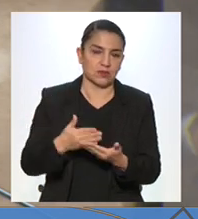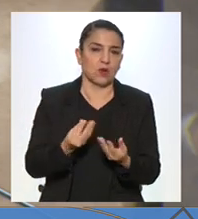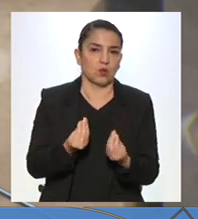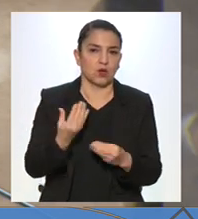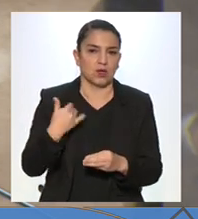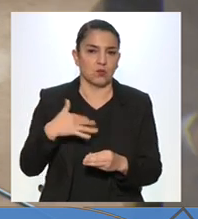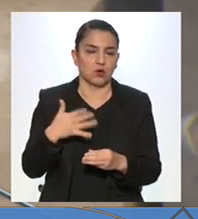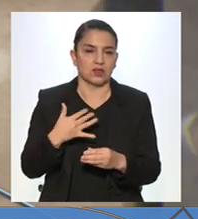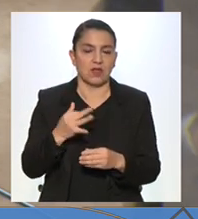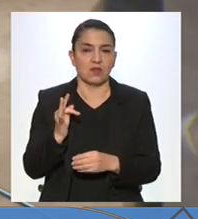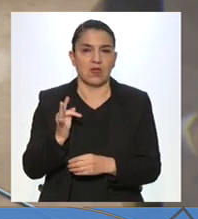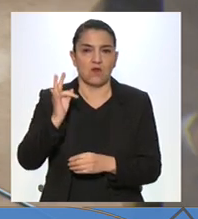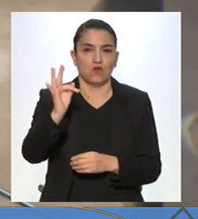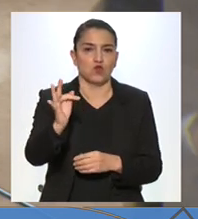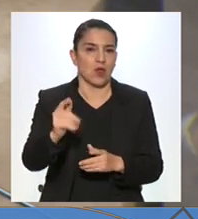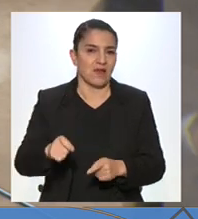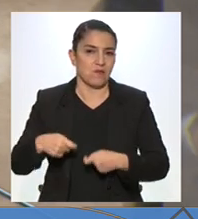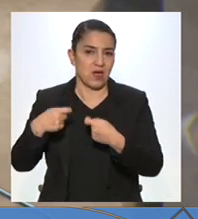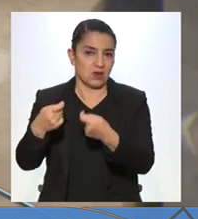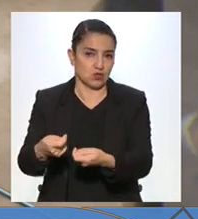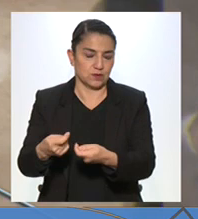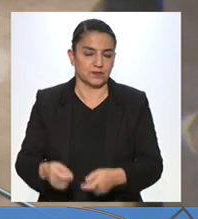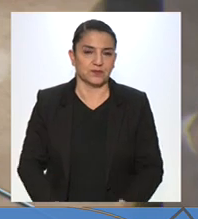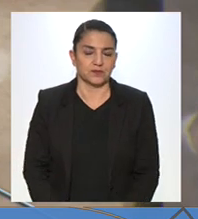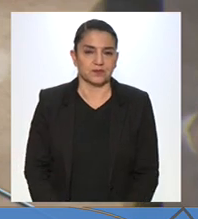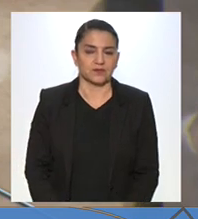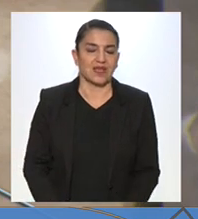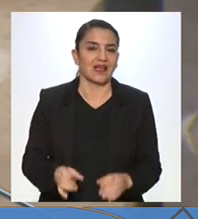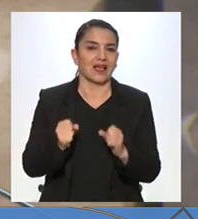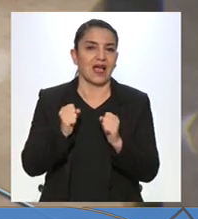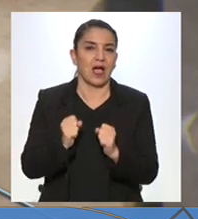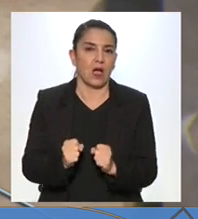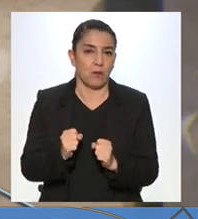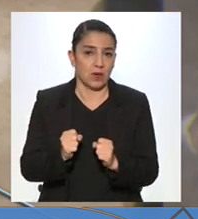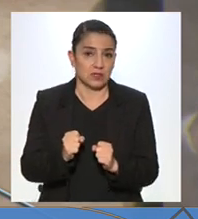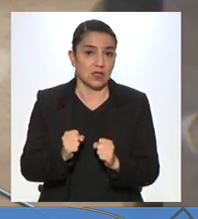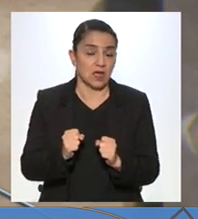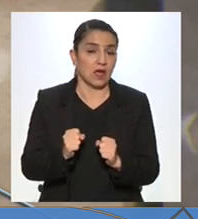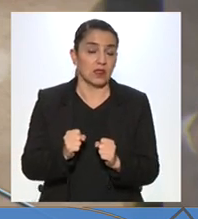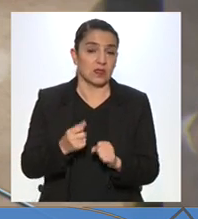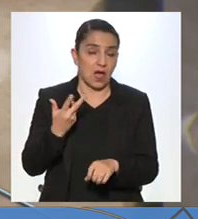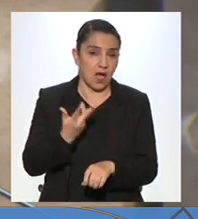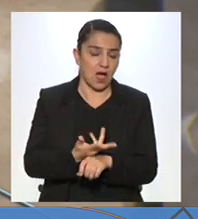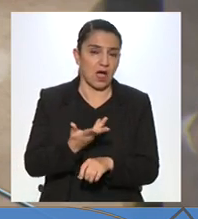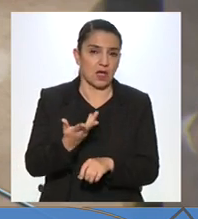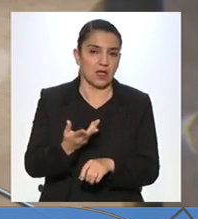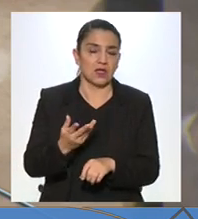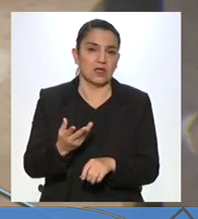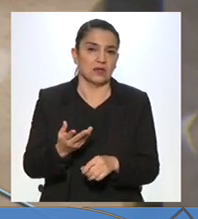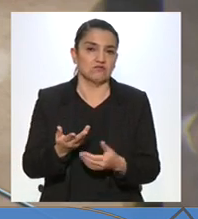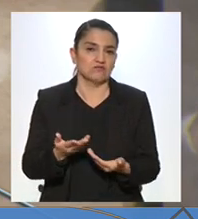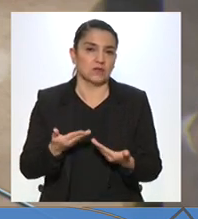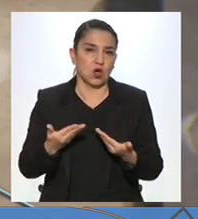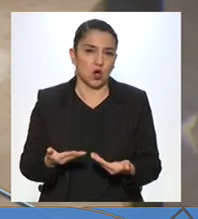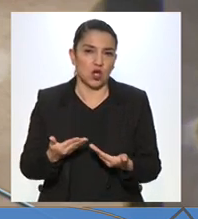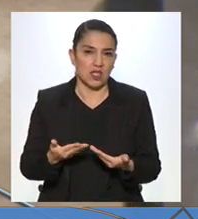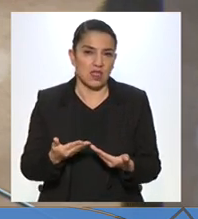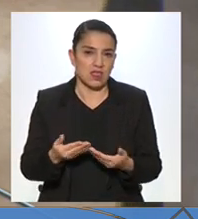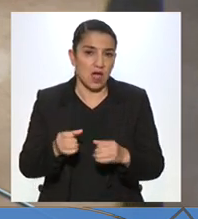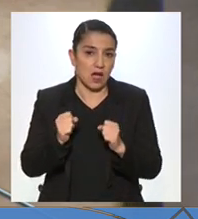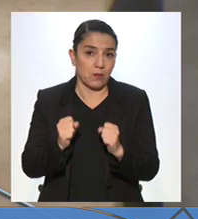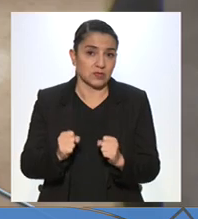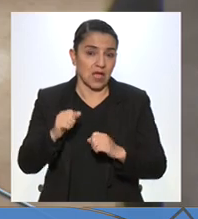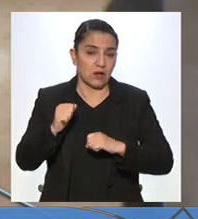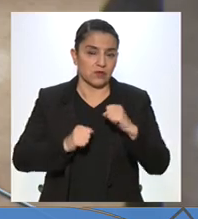la dinámica futura de la inversión. Capacidad productiva disponible. Es probable que hoy en día esa capacidad productiva esté